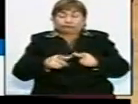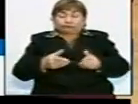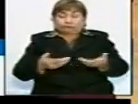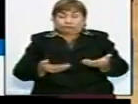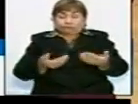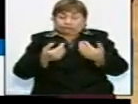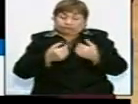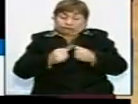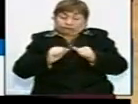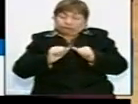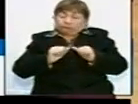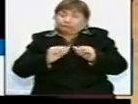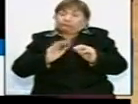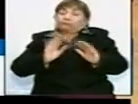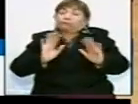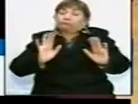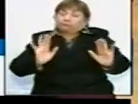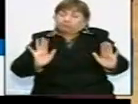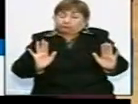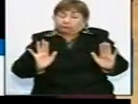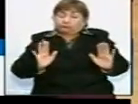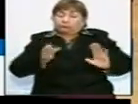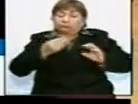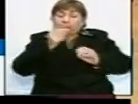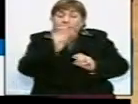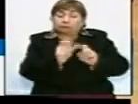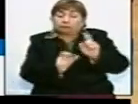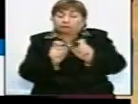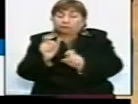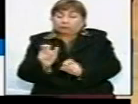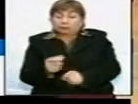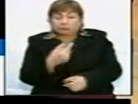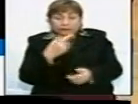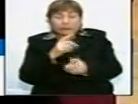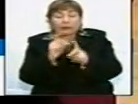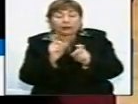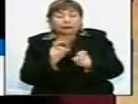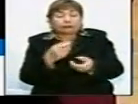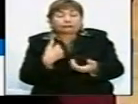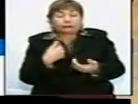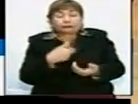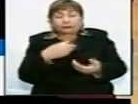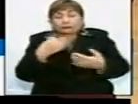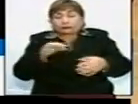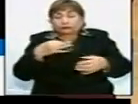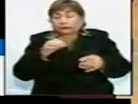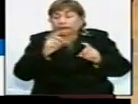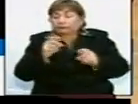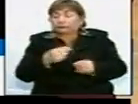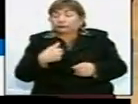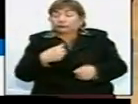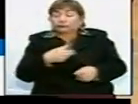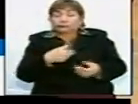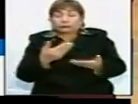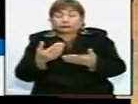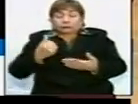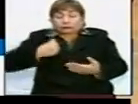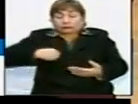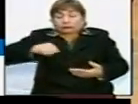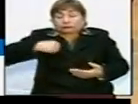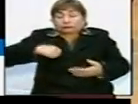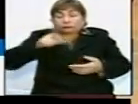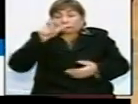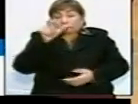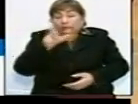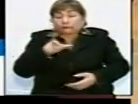posible por ejemplo digamos como ciudadana es una es una pregunta que siempre nos hacemos si los alcaldes para